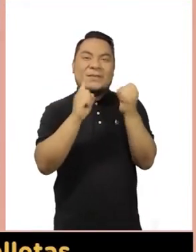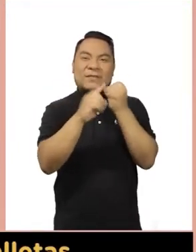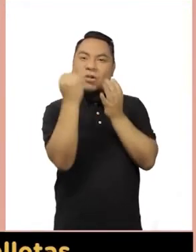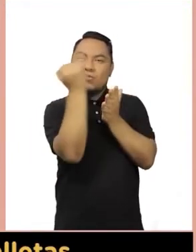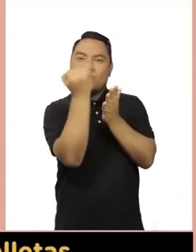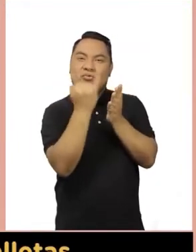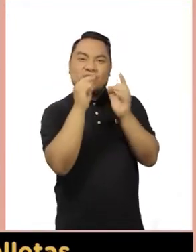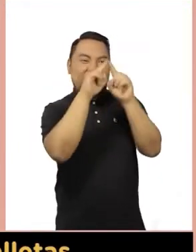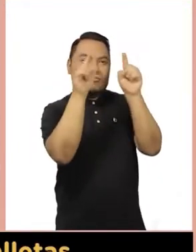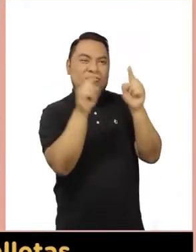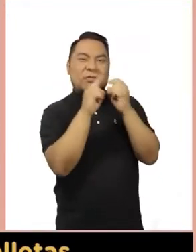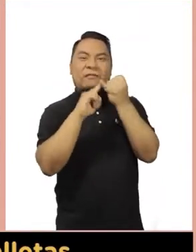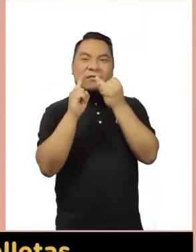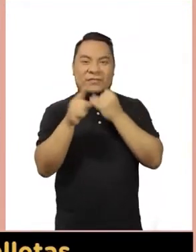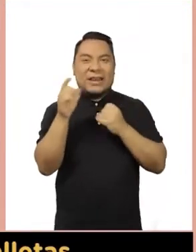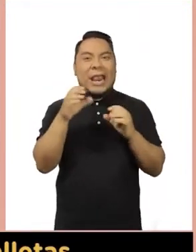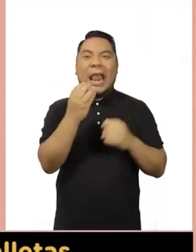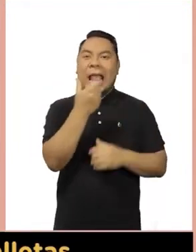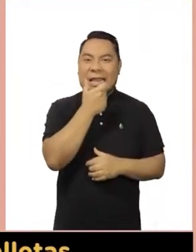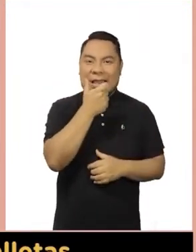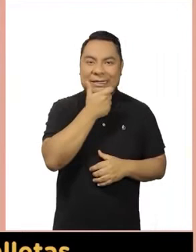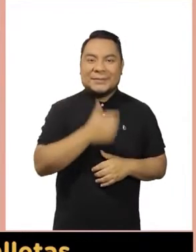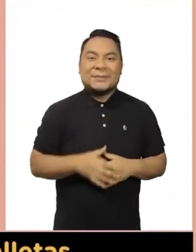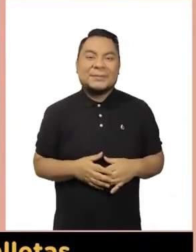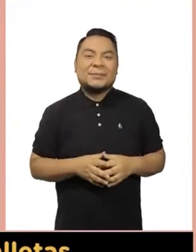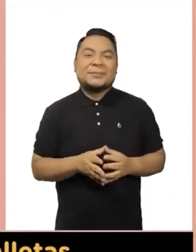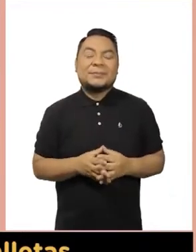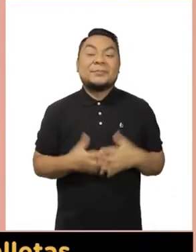de diferentes figuras para hacer las galletas.